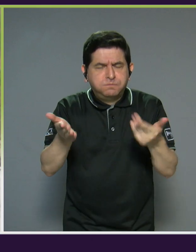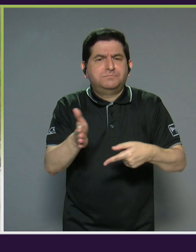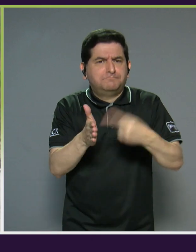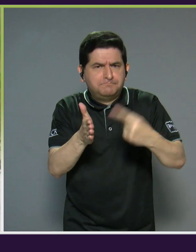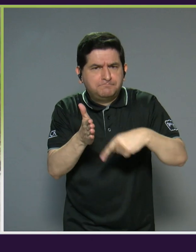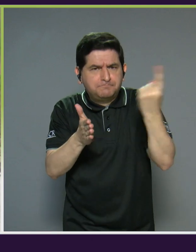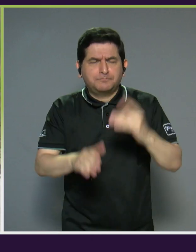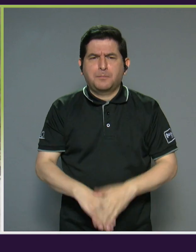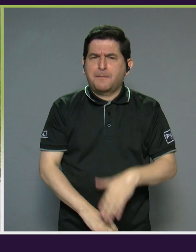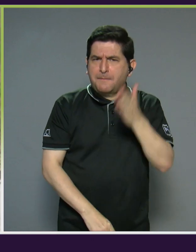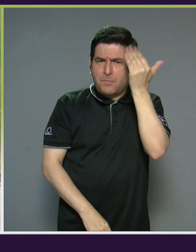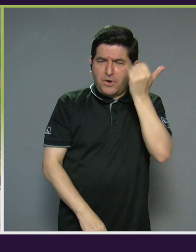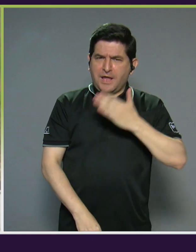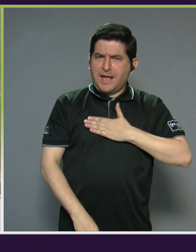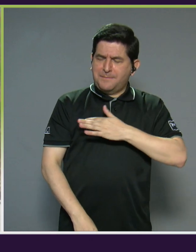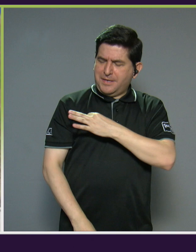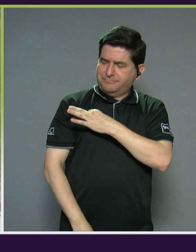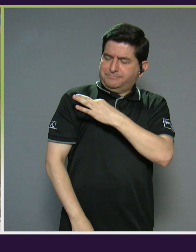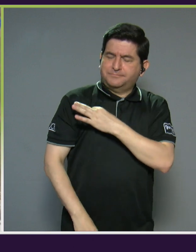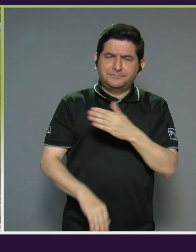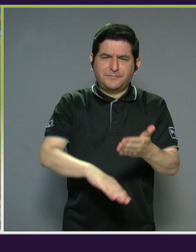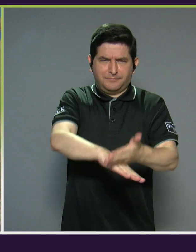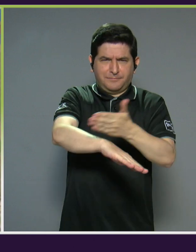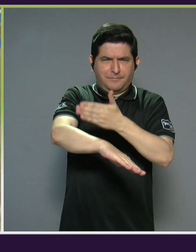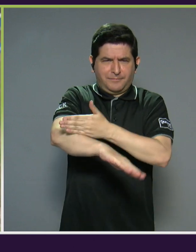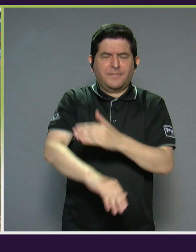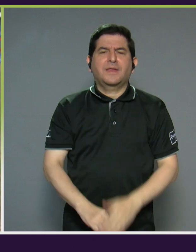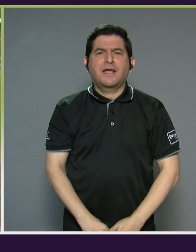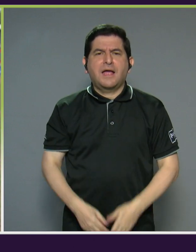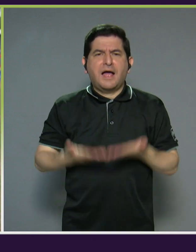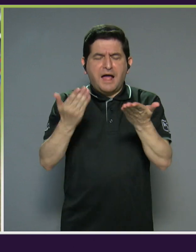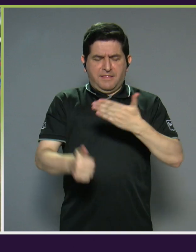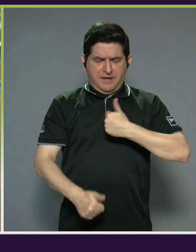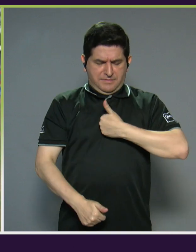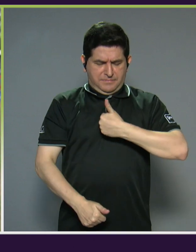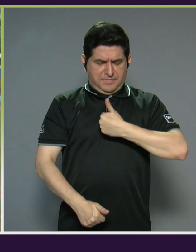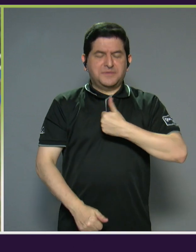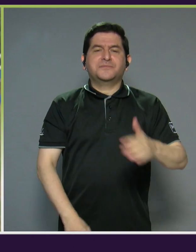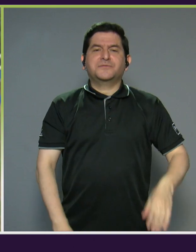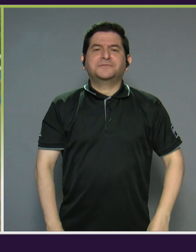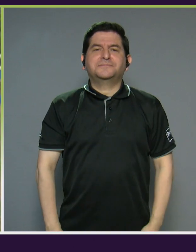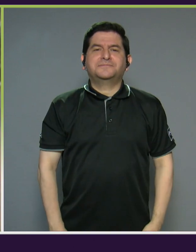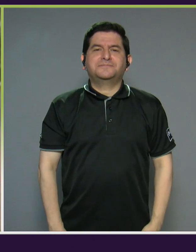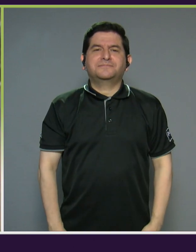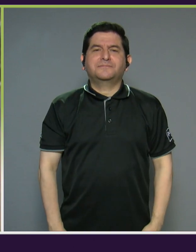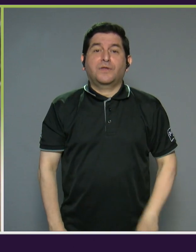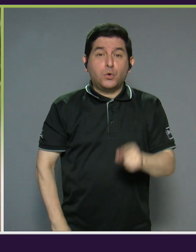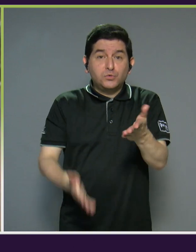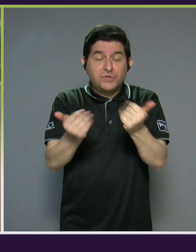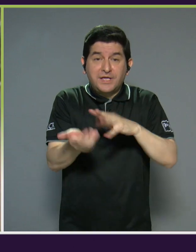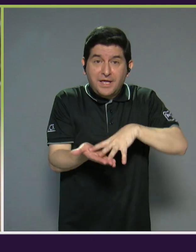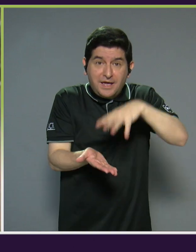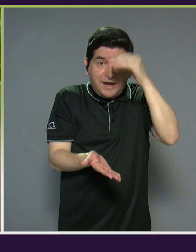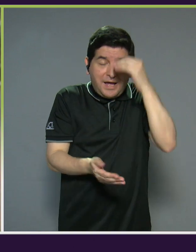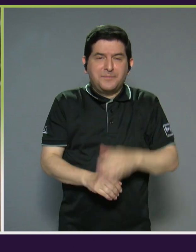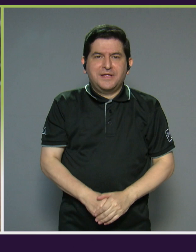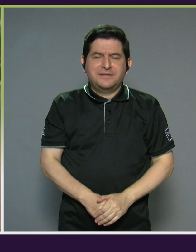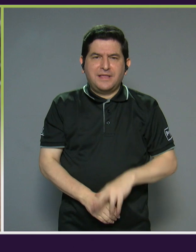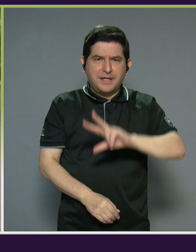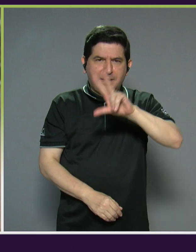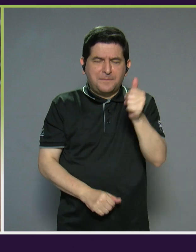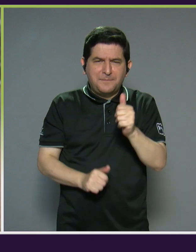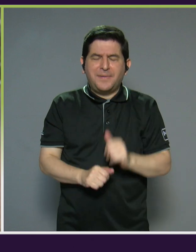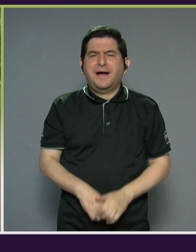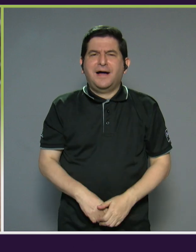casos, porque me invita a superarme y a mejorar y a dar un poco más de mí. Si usted quiere aprender más sobre el paraatletismo